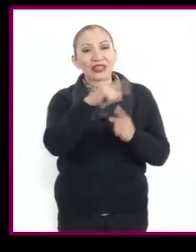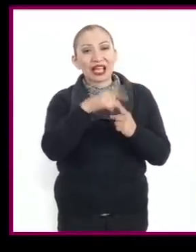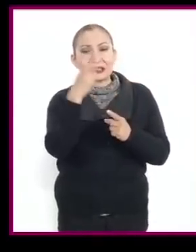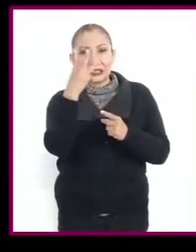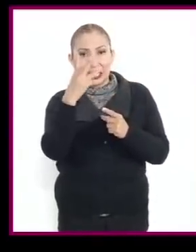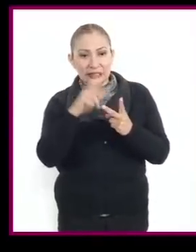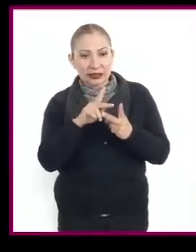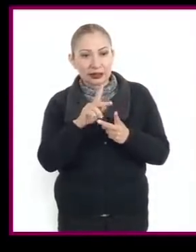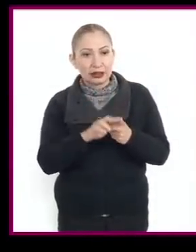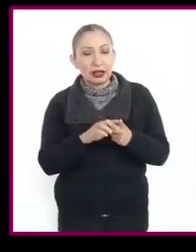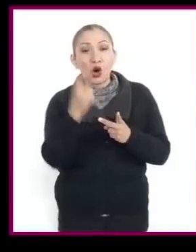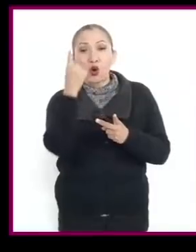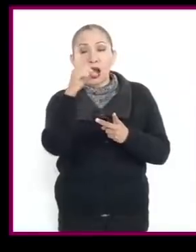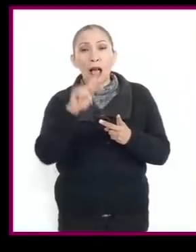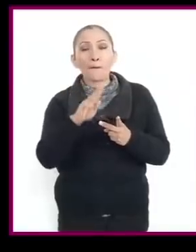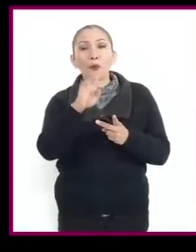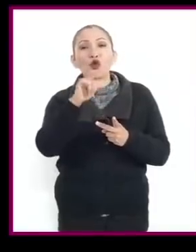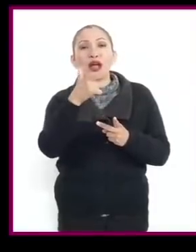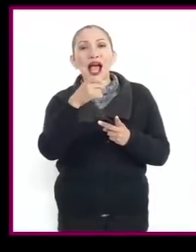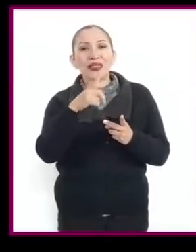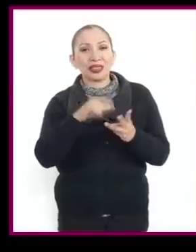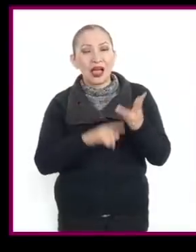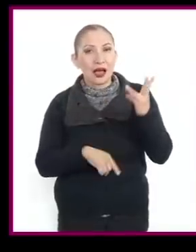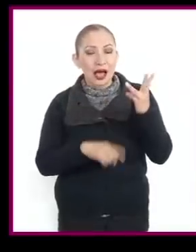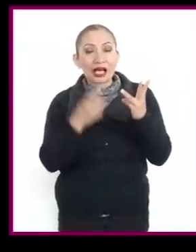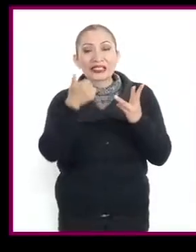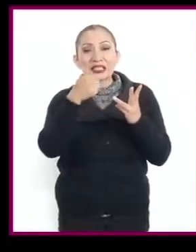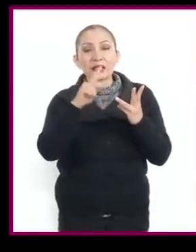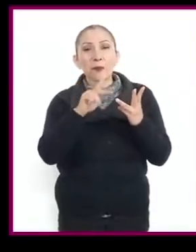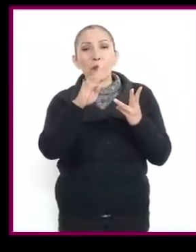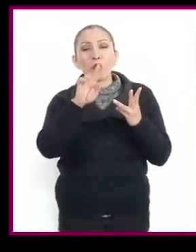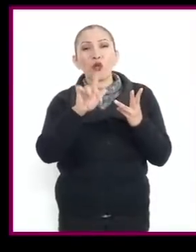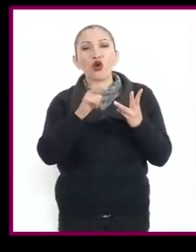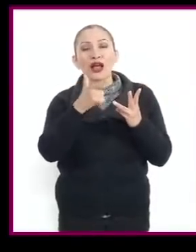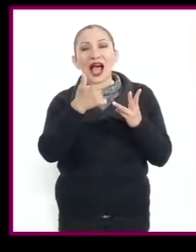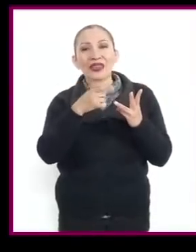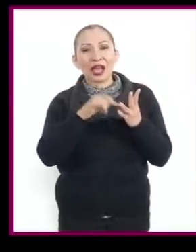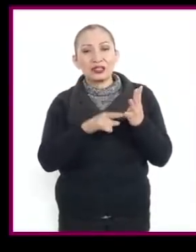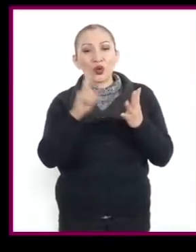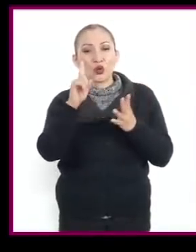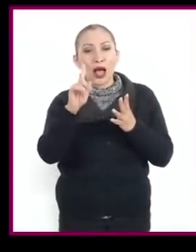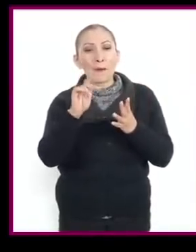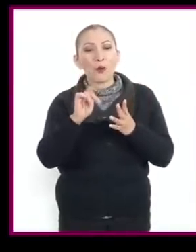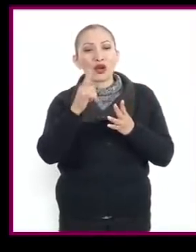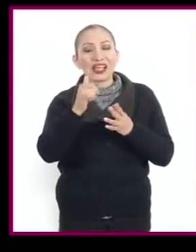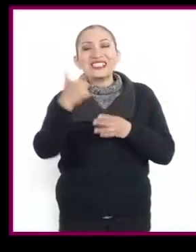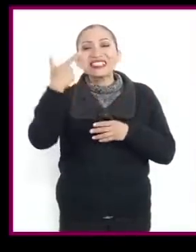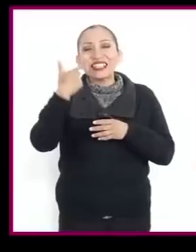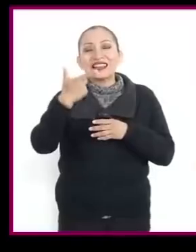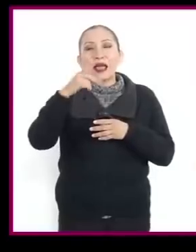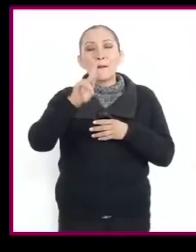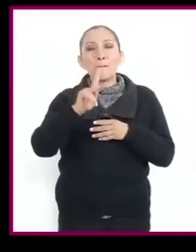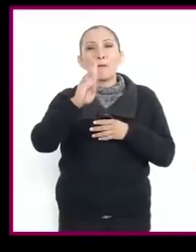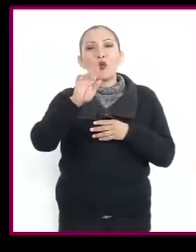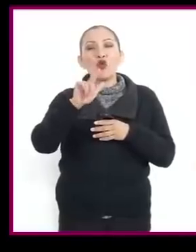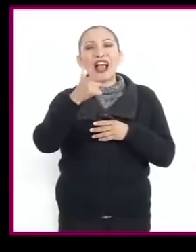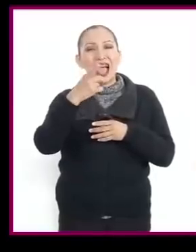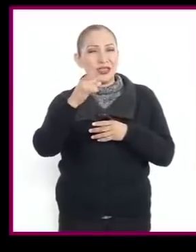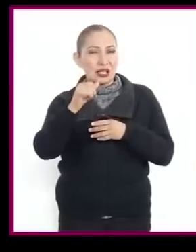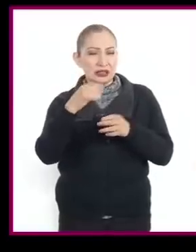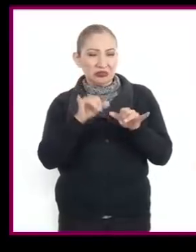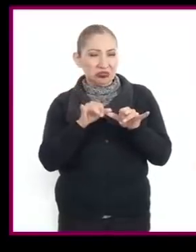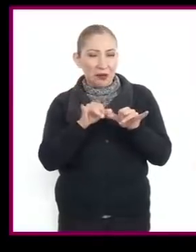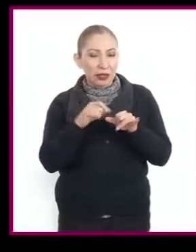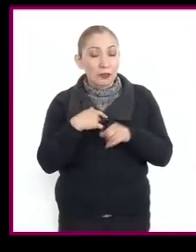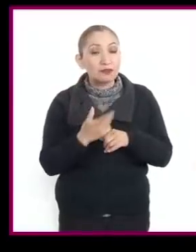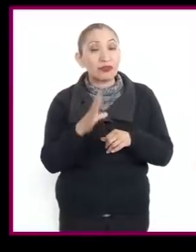3 pulgadas, 1 pulgada, 6 pulgadas, 1 pulgada y 7 pulgadas. Imaginemos ahora